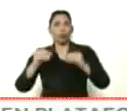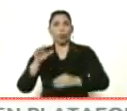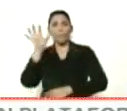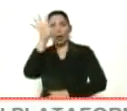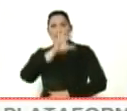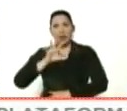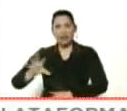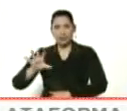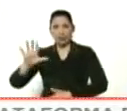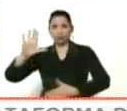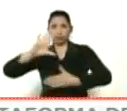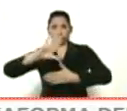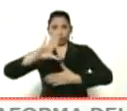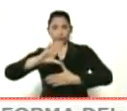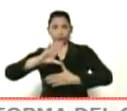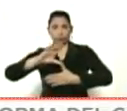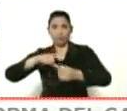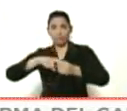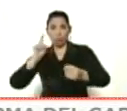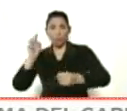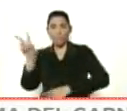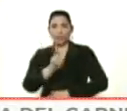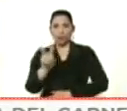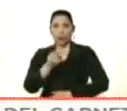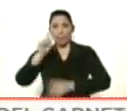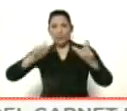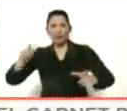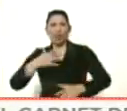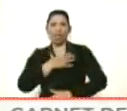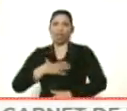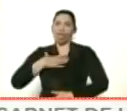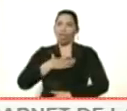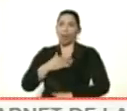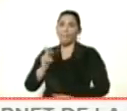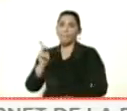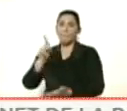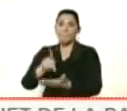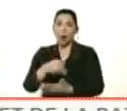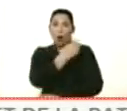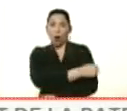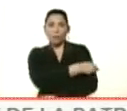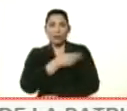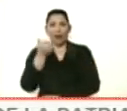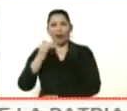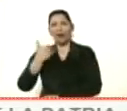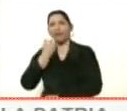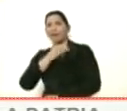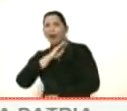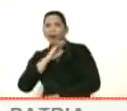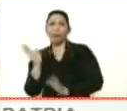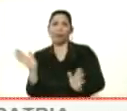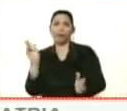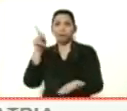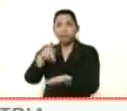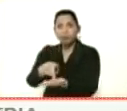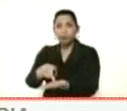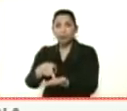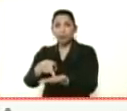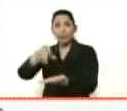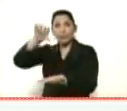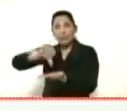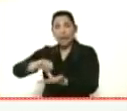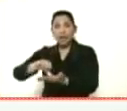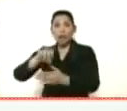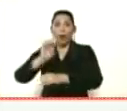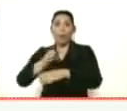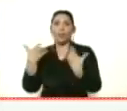exceptuando Venezuela, la persona tiene síntomas y va al hospital, tiene síntomas y va al centro de